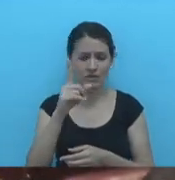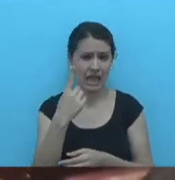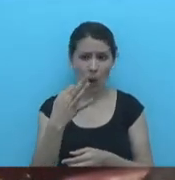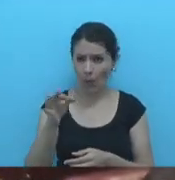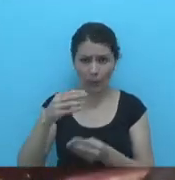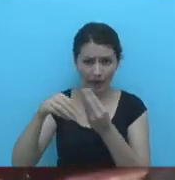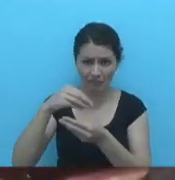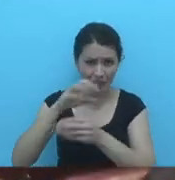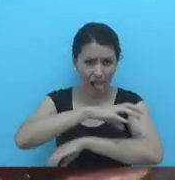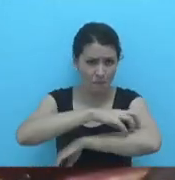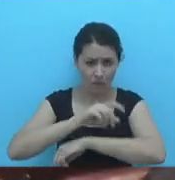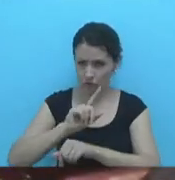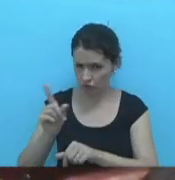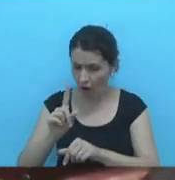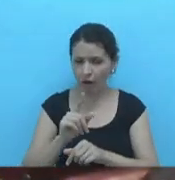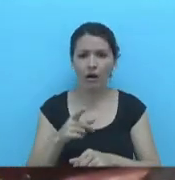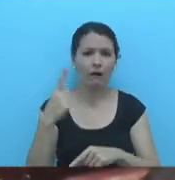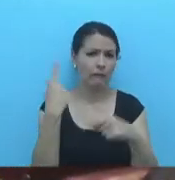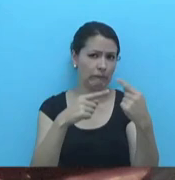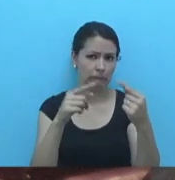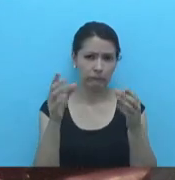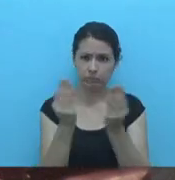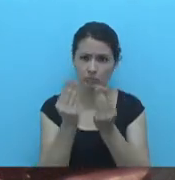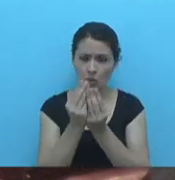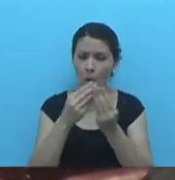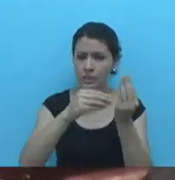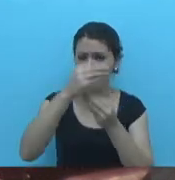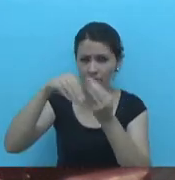que tiene que ver con salud, educación, etcétera.